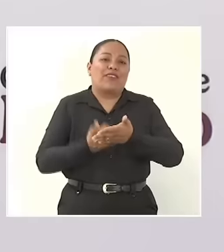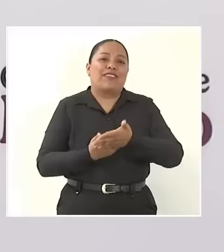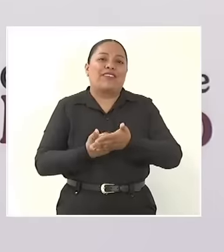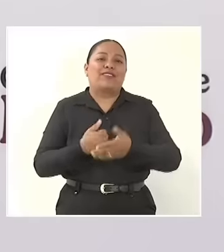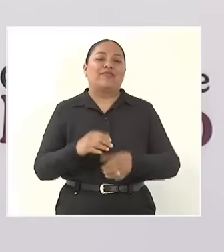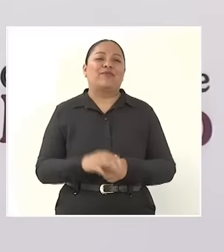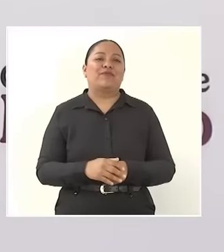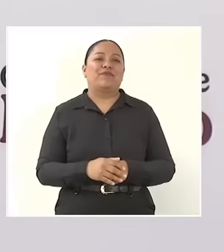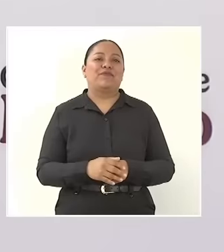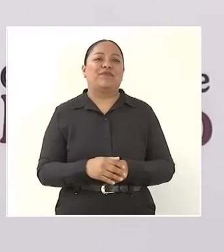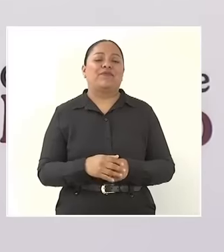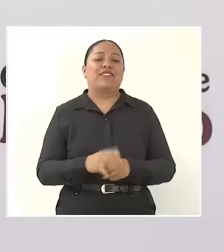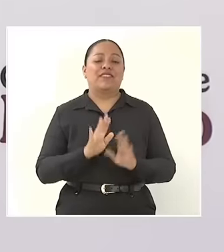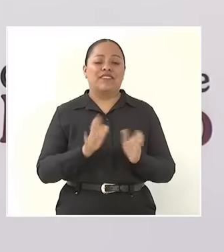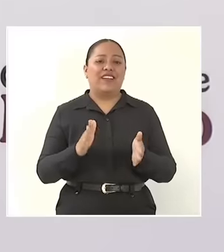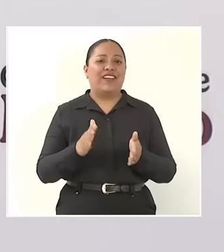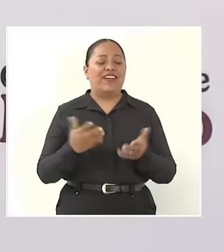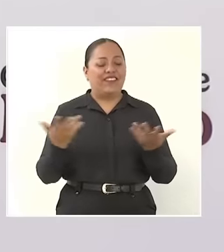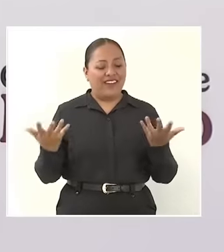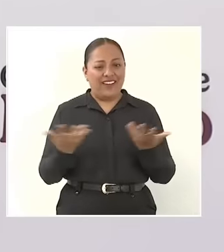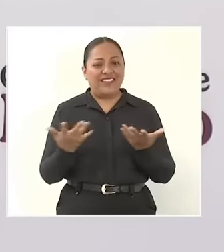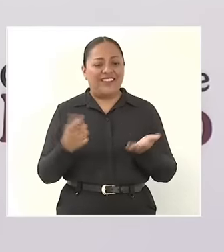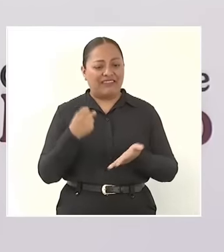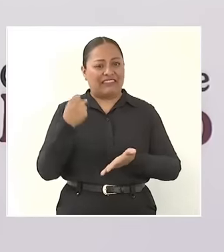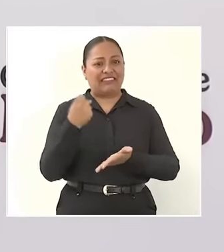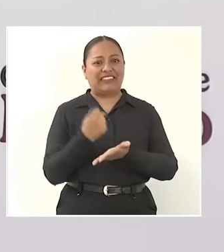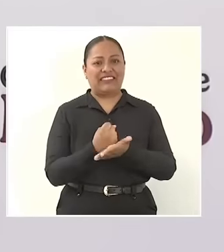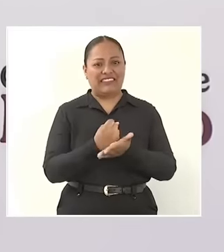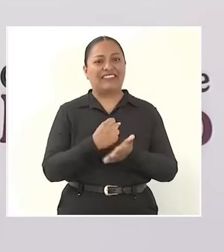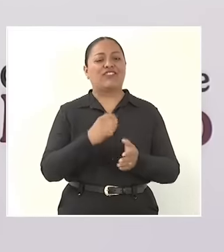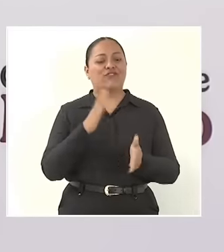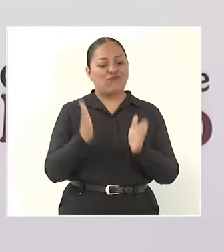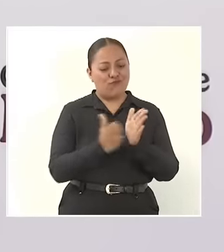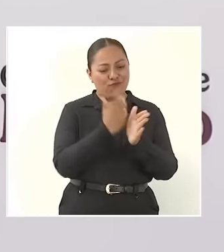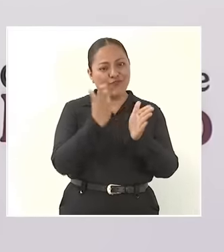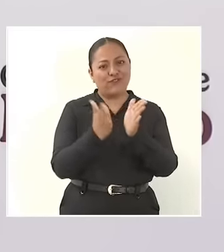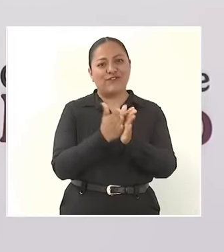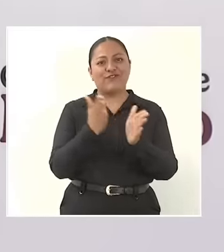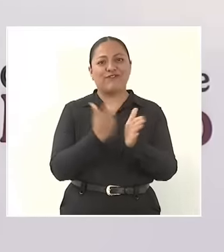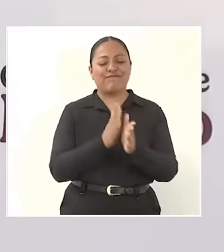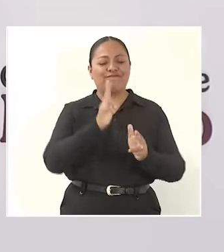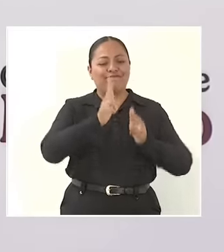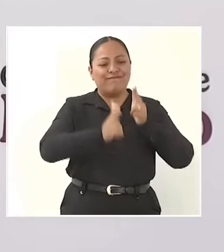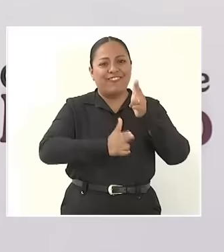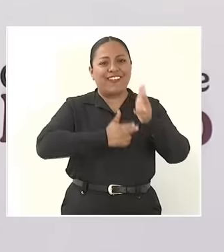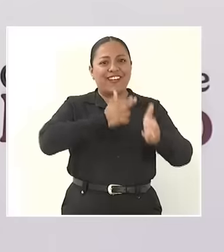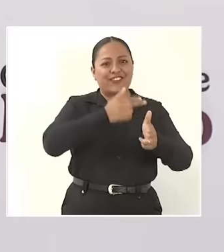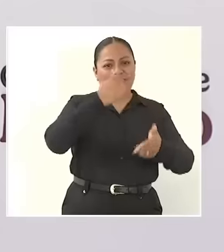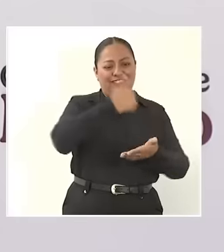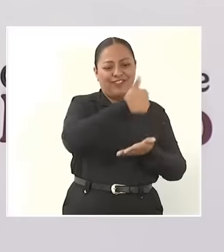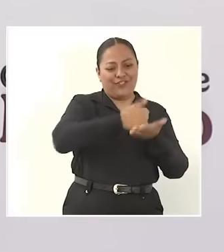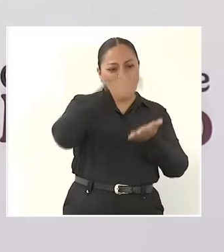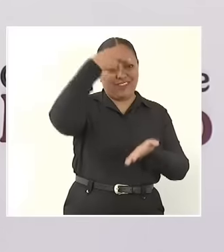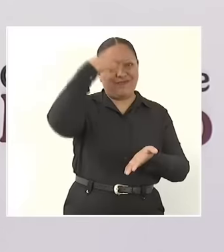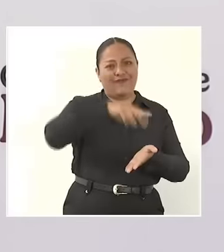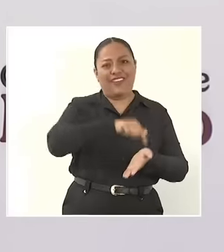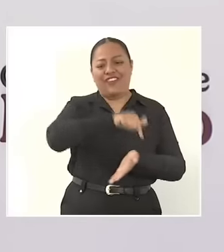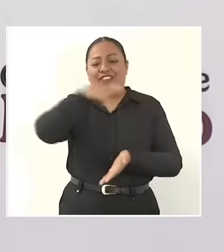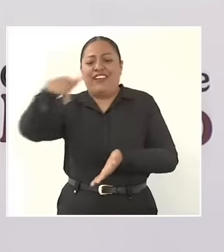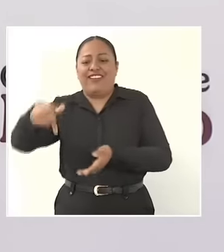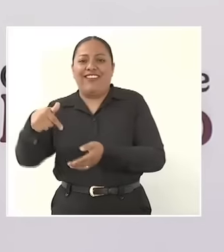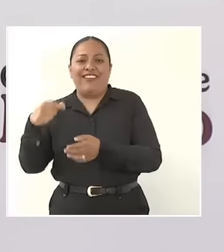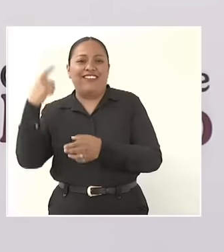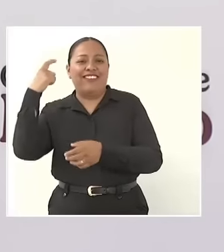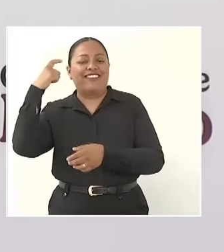contempla la construcción del ferrocarril de pasajeros Ciudad de México a Santiago de Querétaro como un primer tramo de las líneas